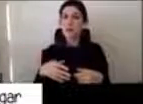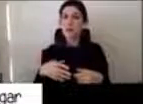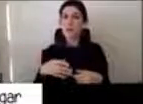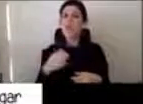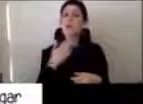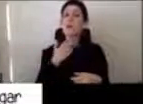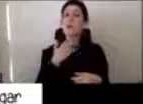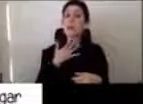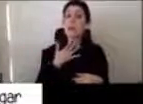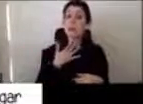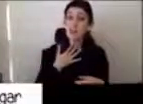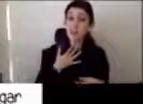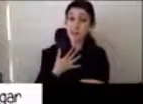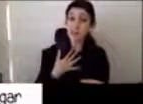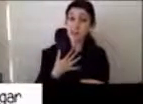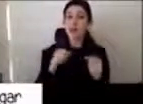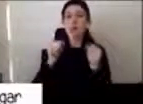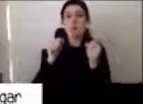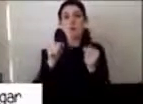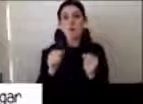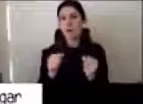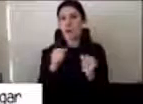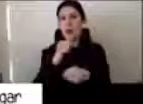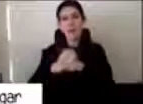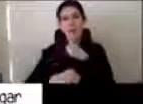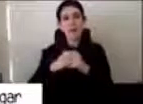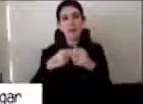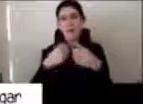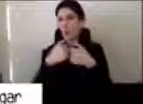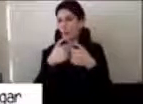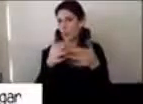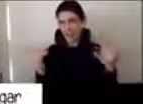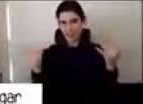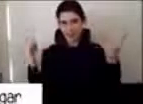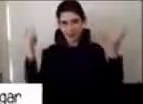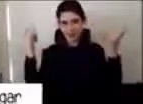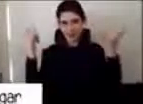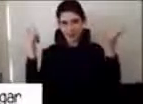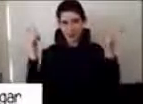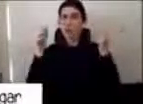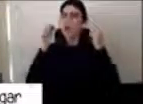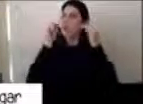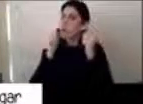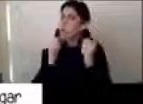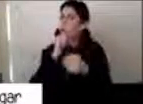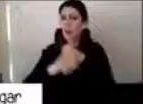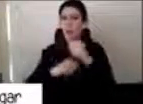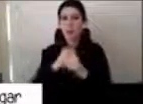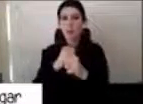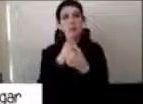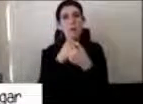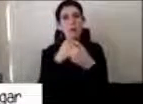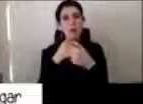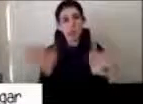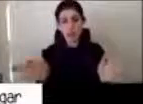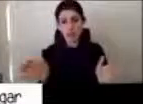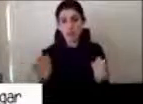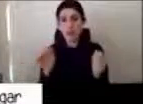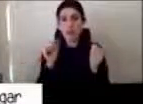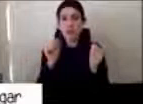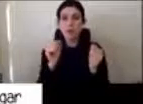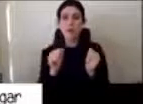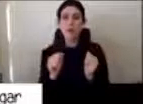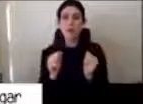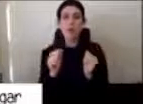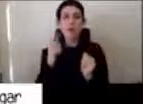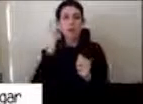disfrutarse a cualquier edad. Y hago énfasis en que puede ser a cualquier edad, porque podríamos asociarlos tal vez solo a los